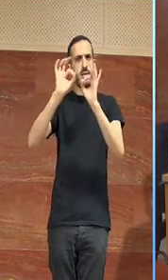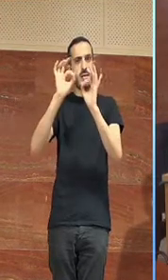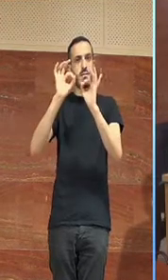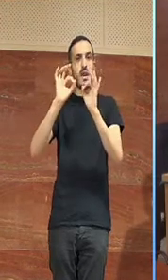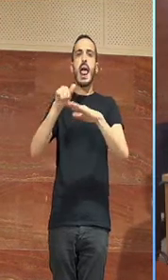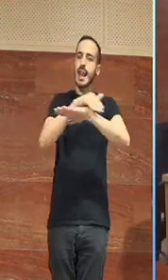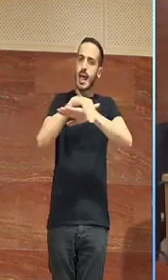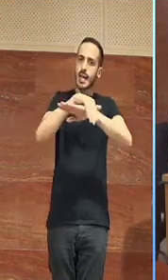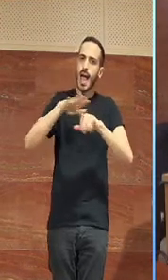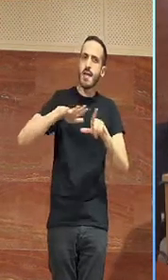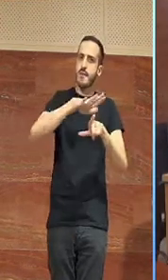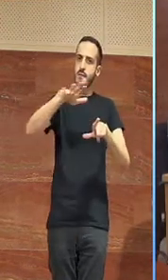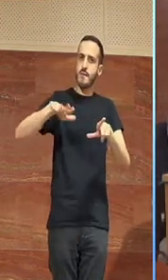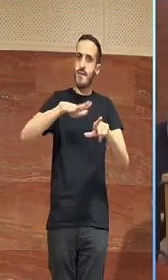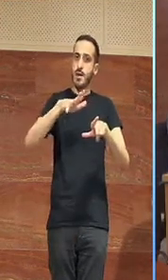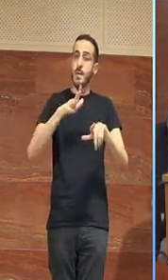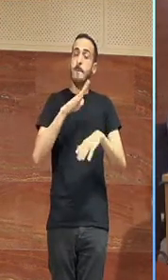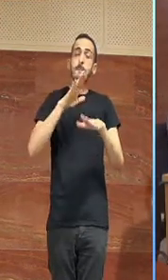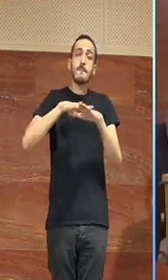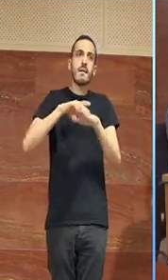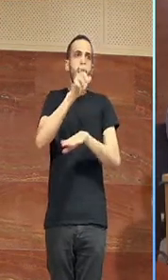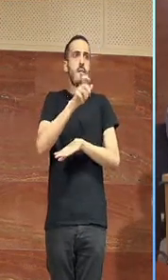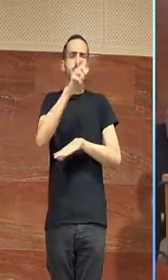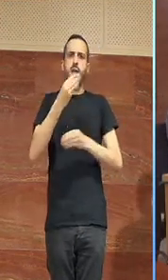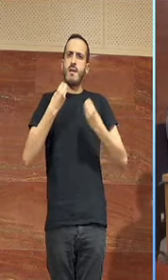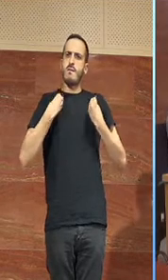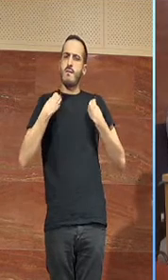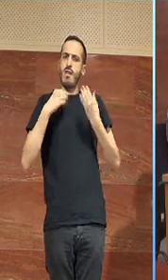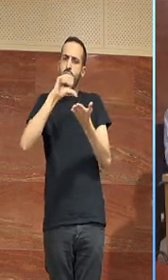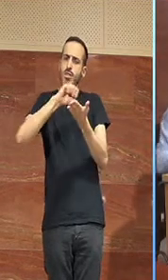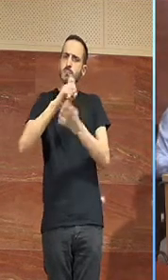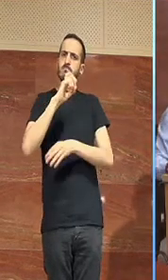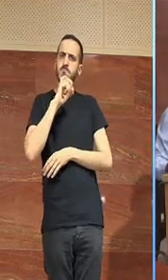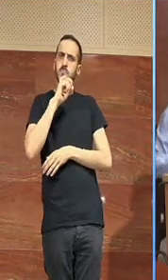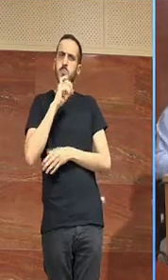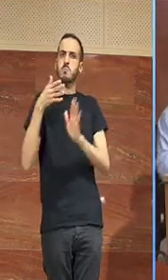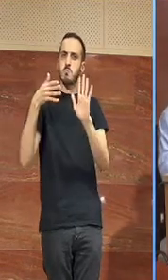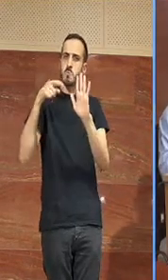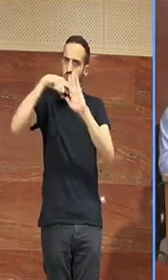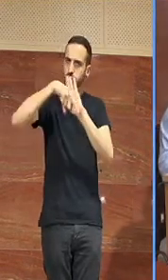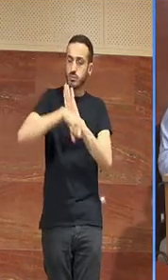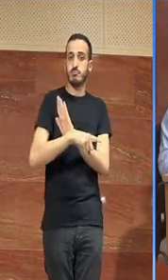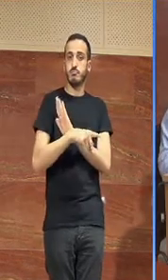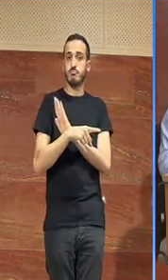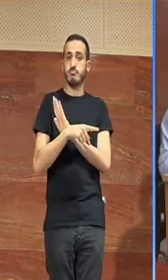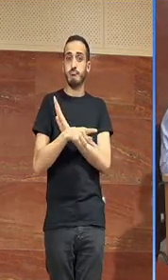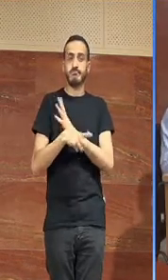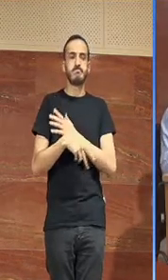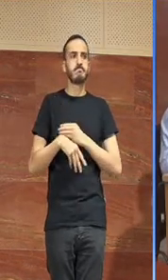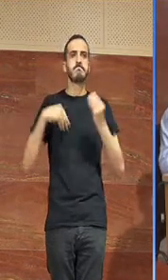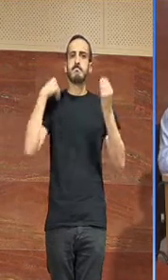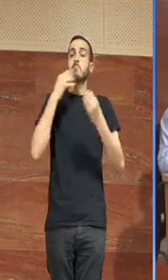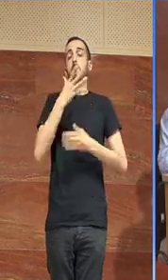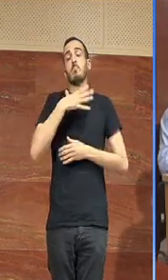para ver cómo viven sus vecinos. Cómo viven los habitantes de la ciudad nos dará otro factor a considerar de la